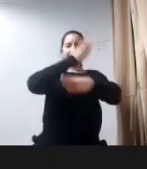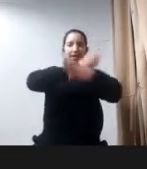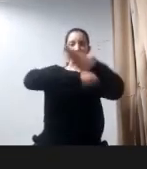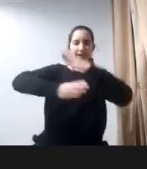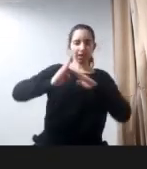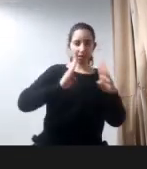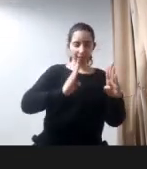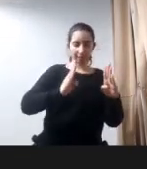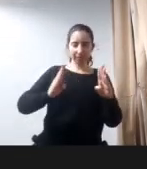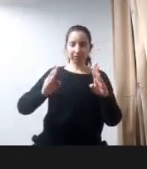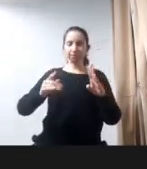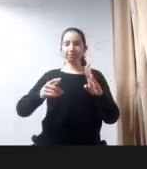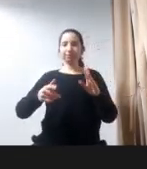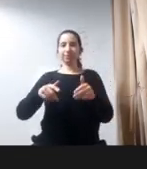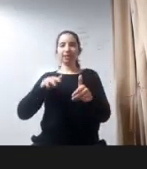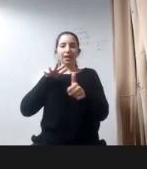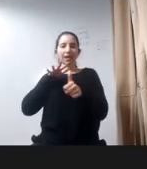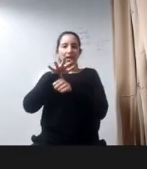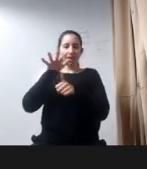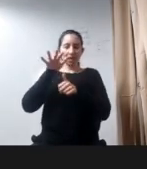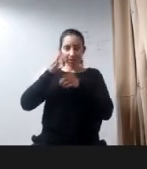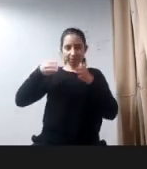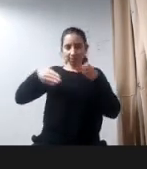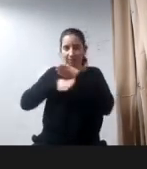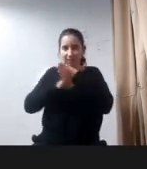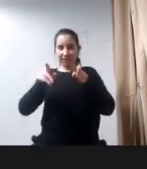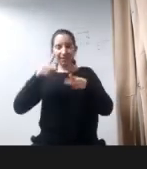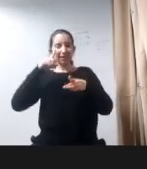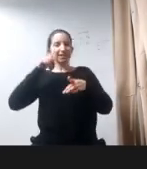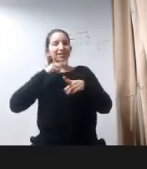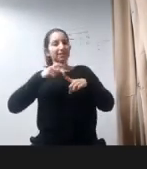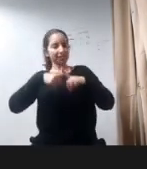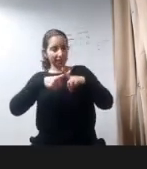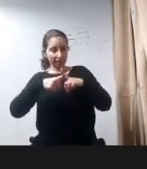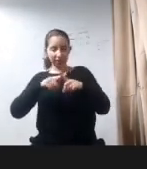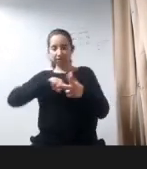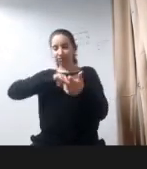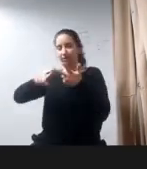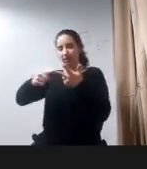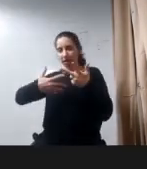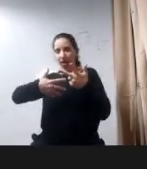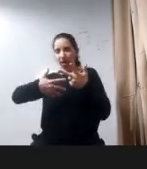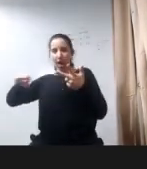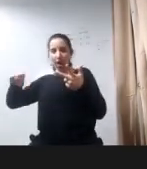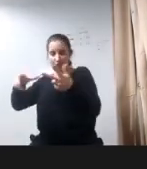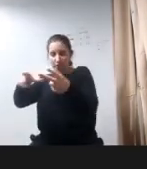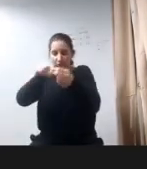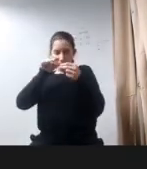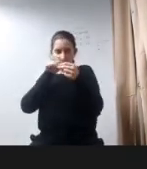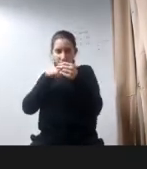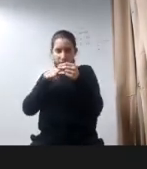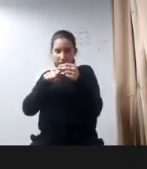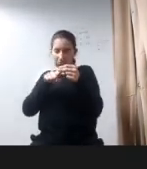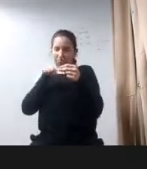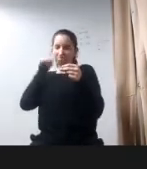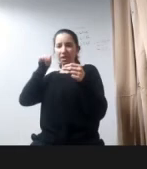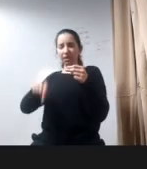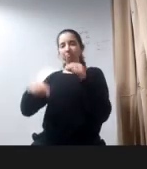discapacidad, intersexualidad y aborto, alguien había mandado un comentario también que